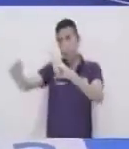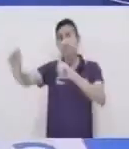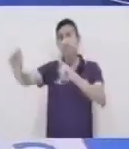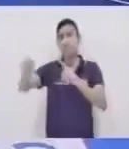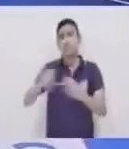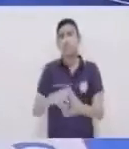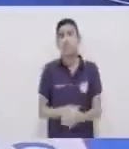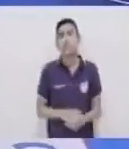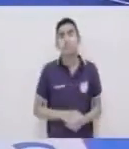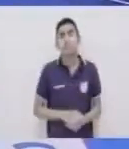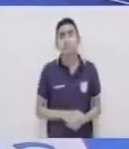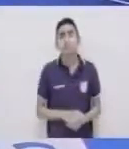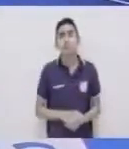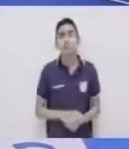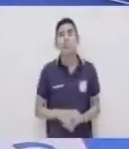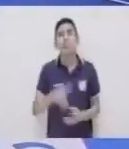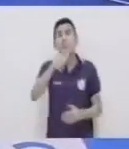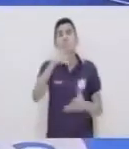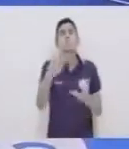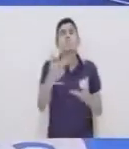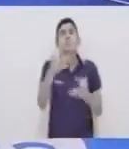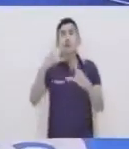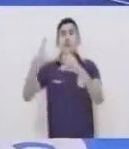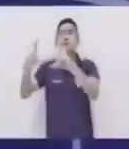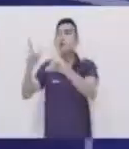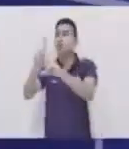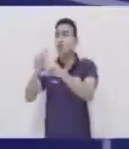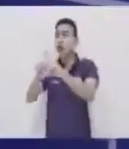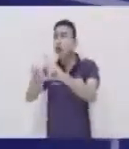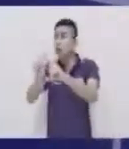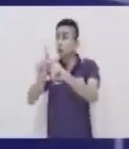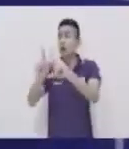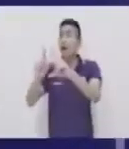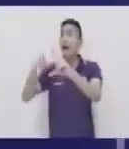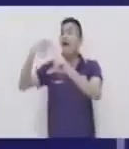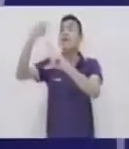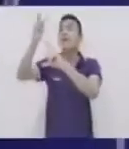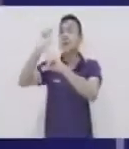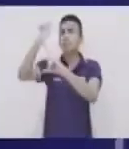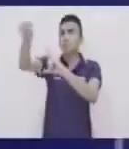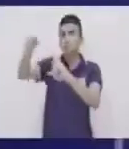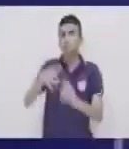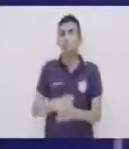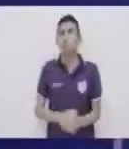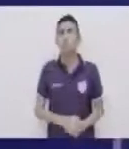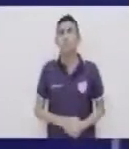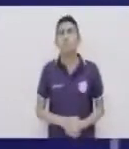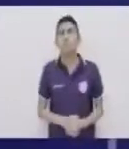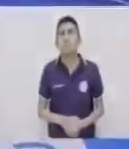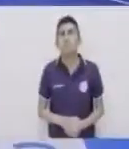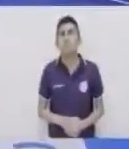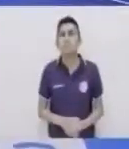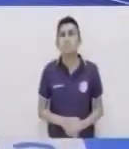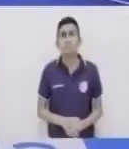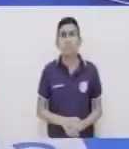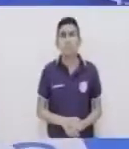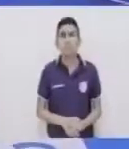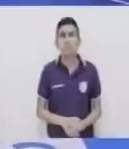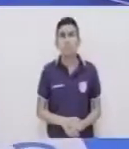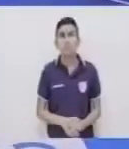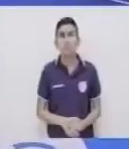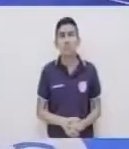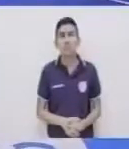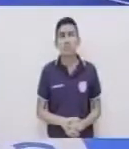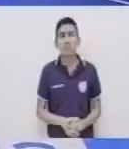voy a lanzar para que pasen arriba. Arriba del aro. ¿Estamos listos? Voy arriba.